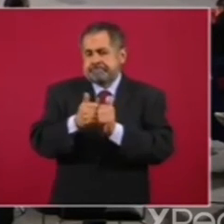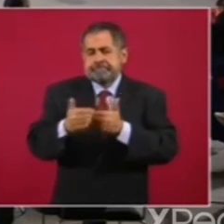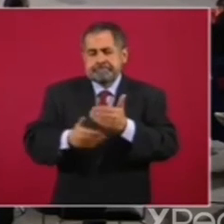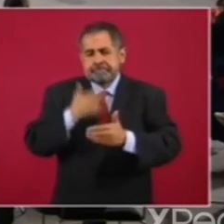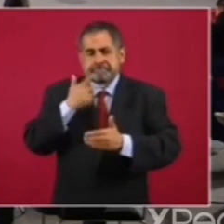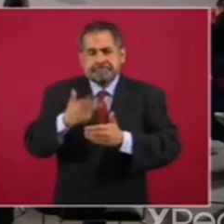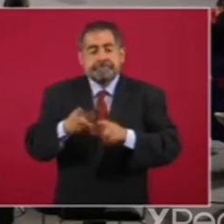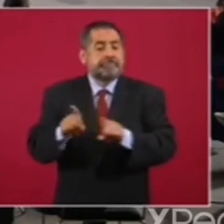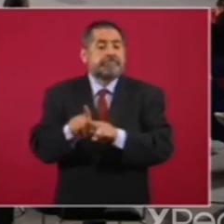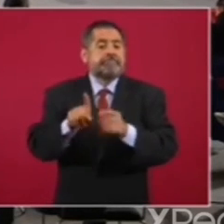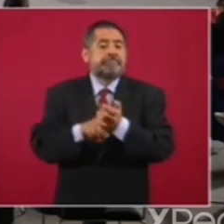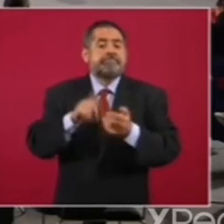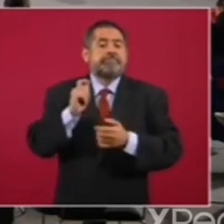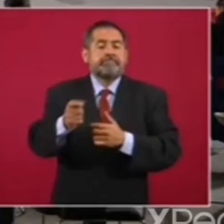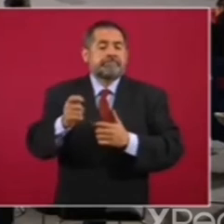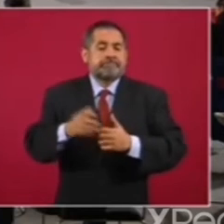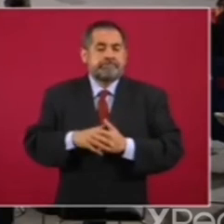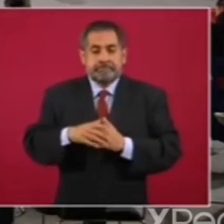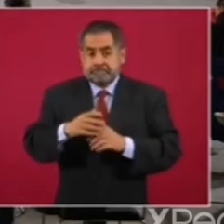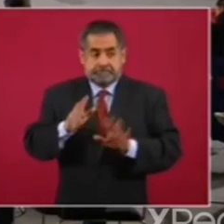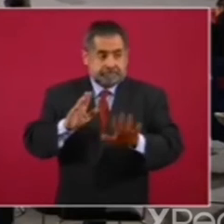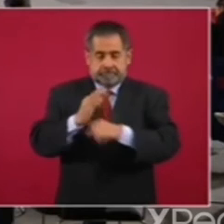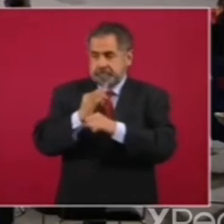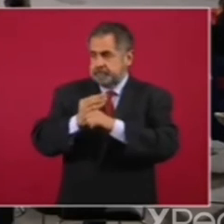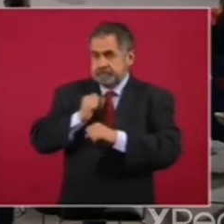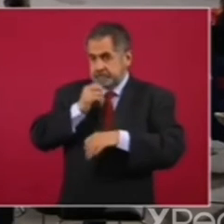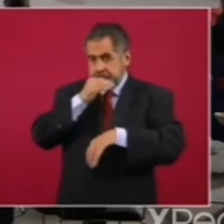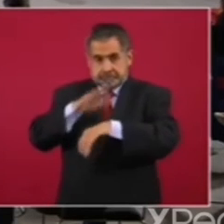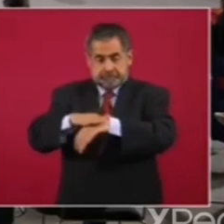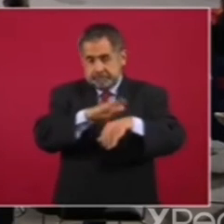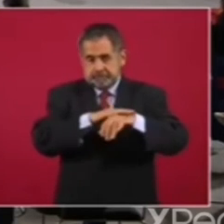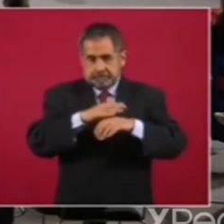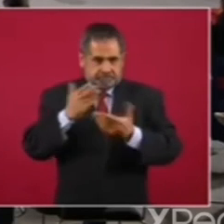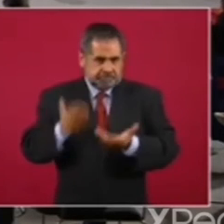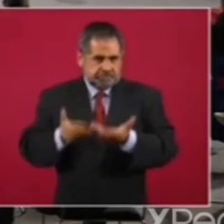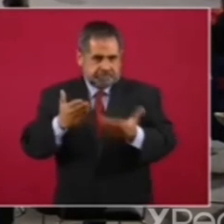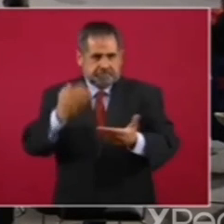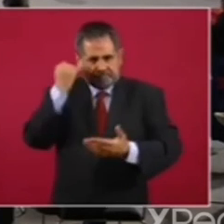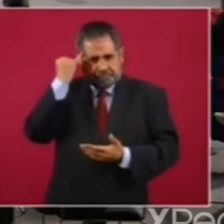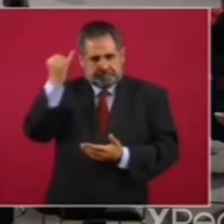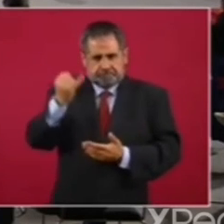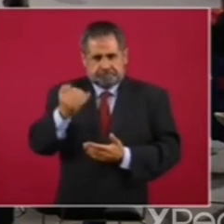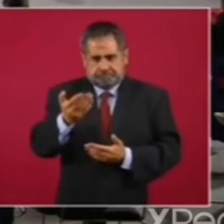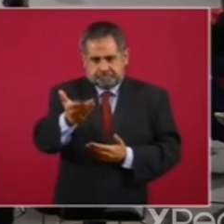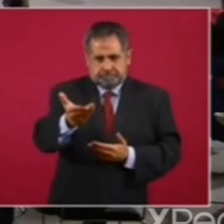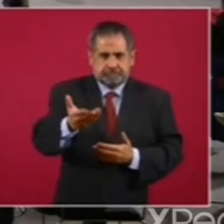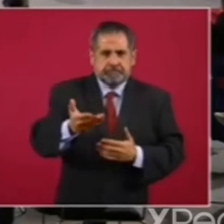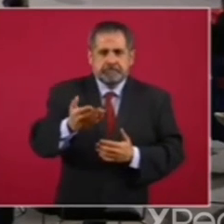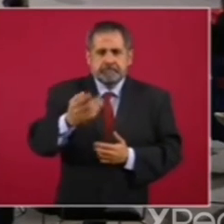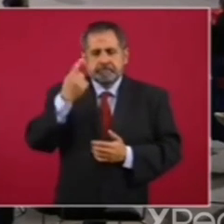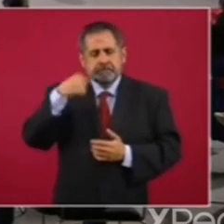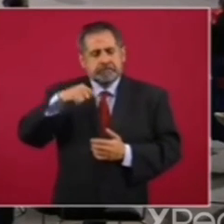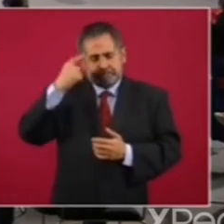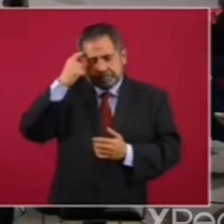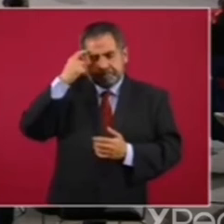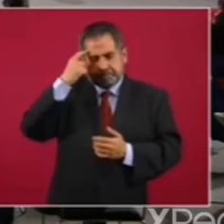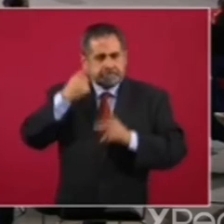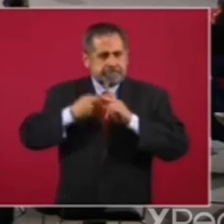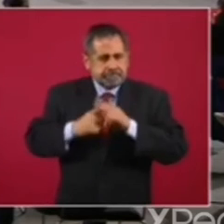mismo, y aprovecho para plantearlo, para que empecemos